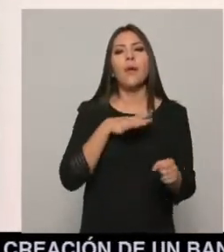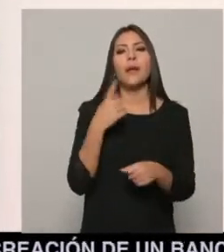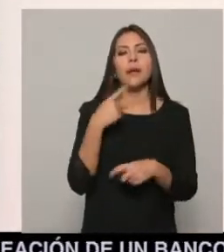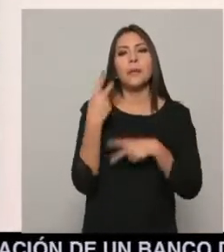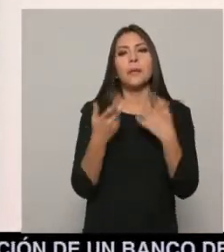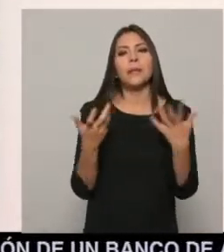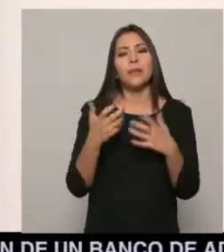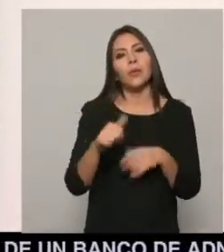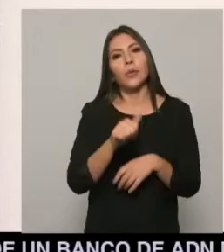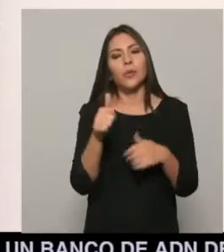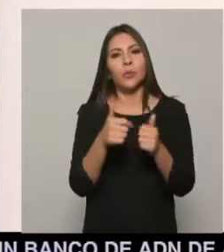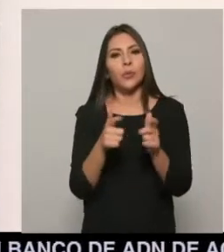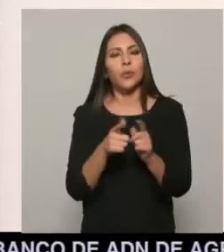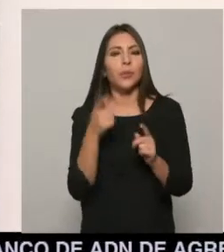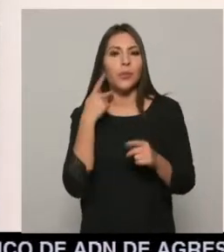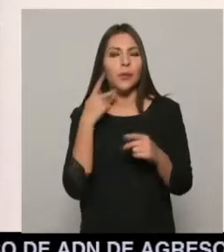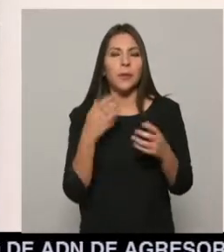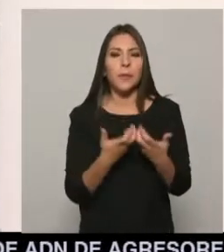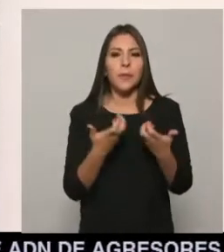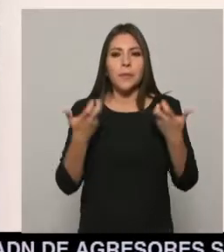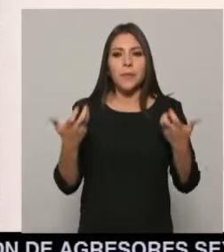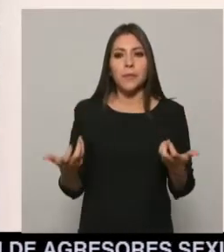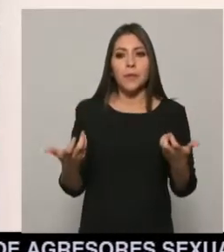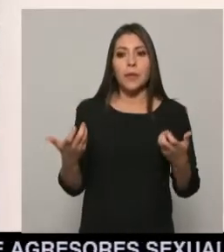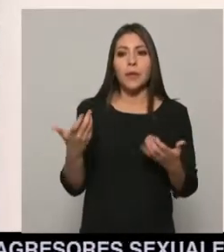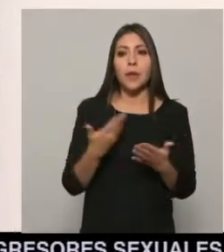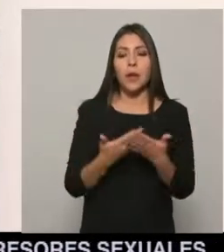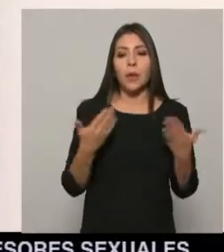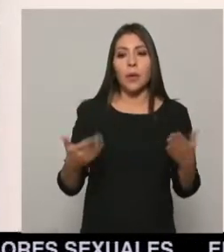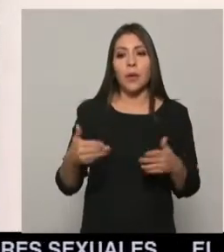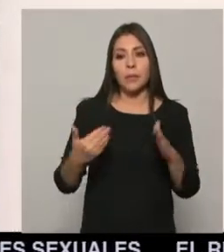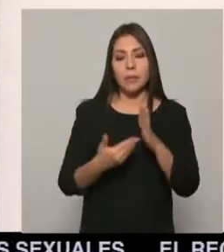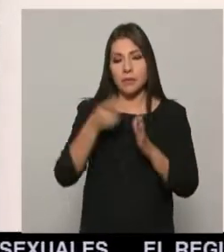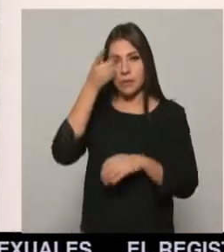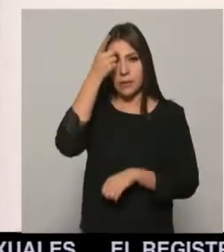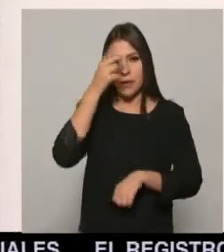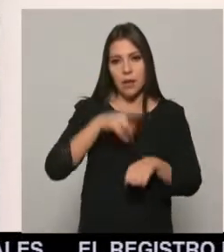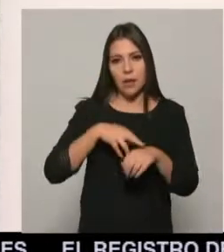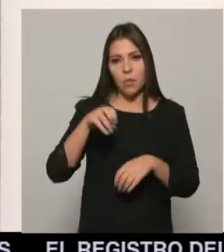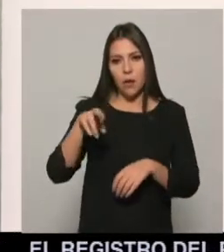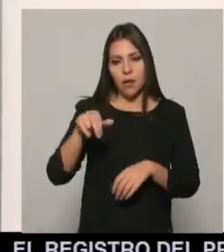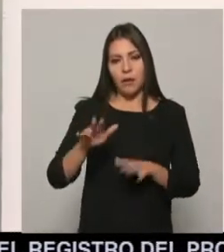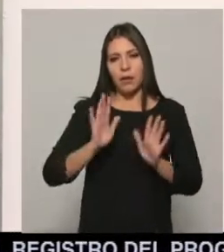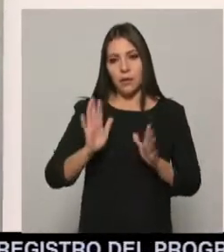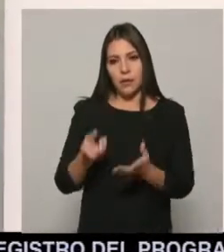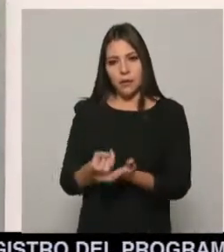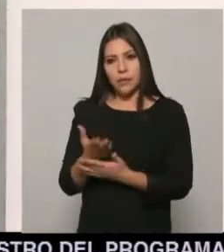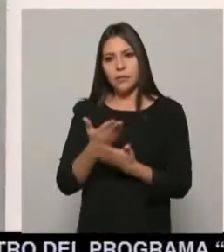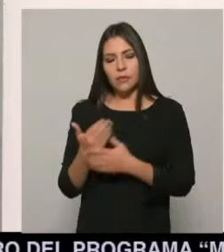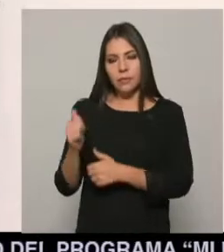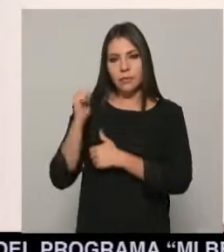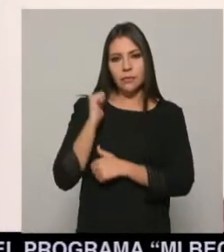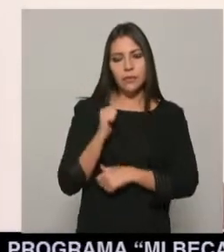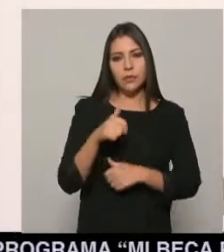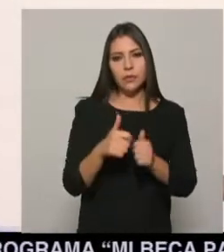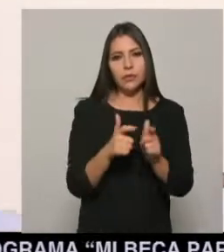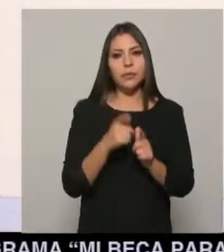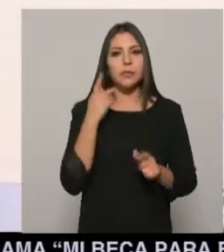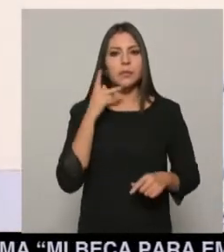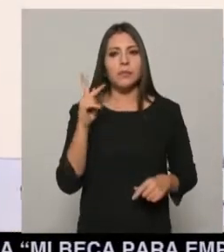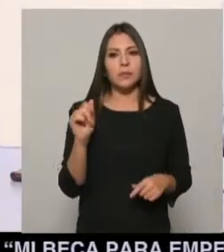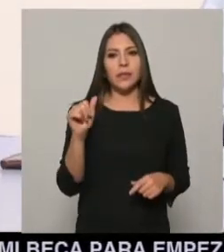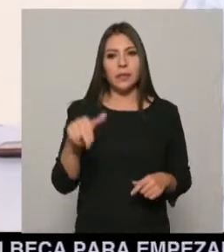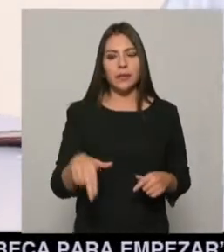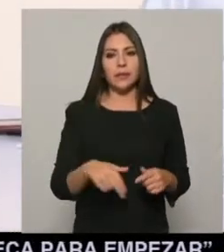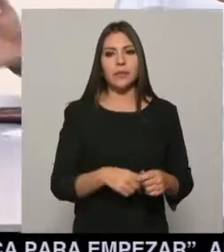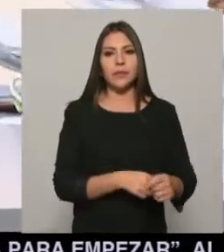Congreso una vez que ya sale Morena, ¿no?, de la mesa directiva y asume el Partido Acción Nacional? Sí, yo creo que es